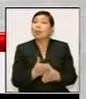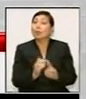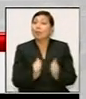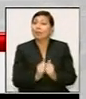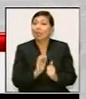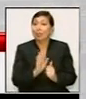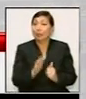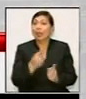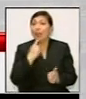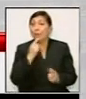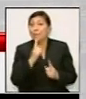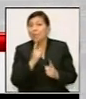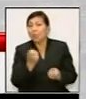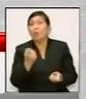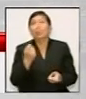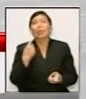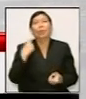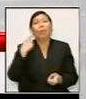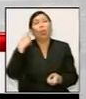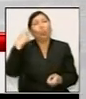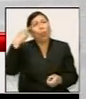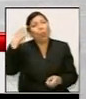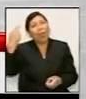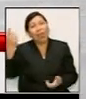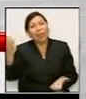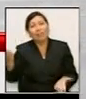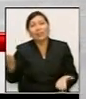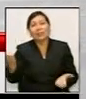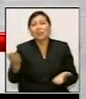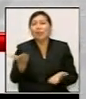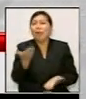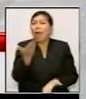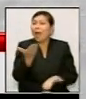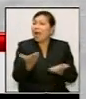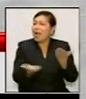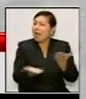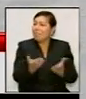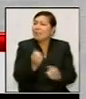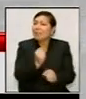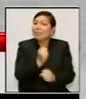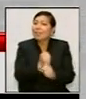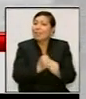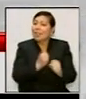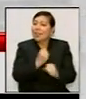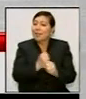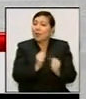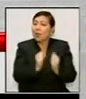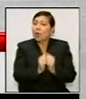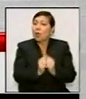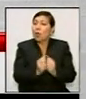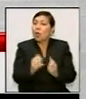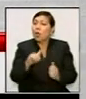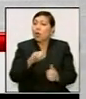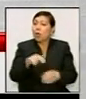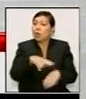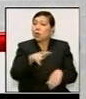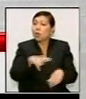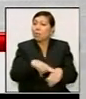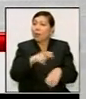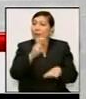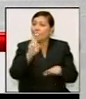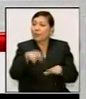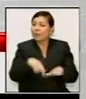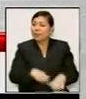él inquietudes, sueños y a veces trabajos comunes,